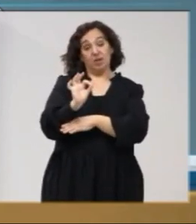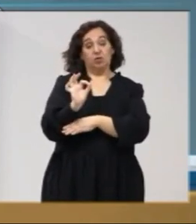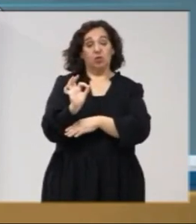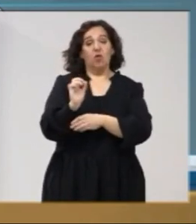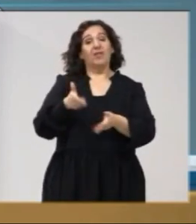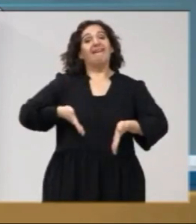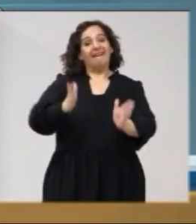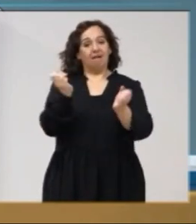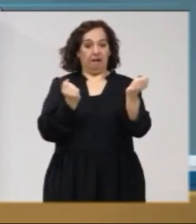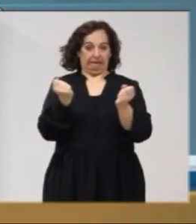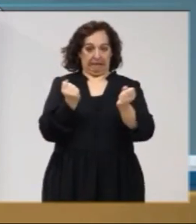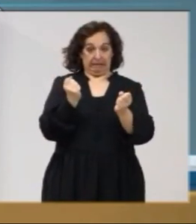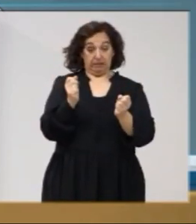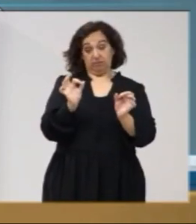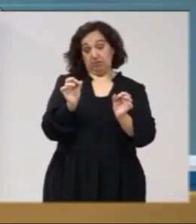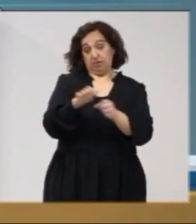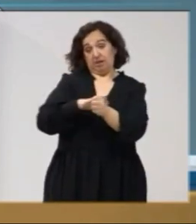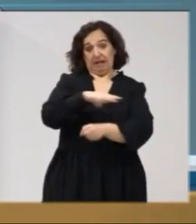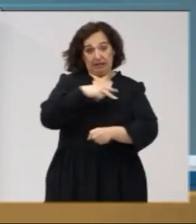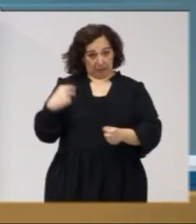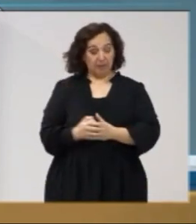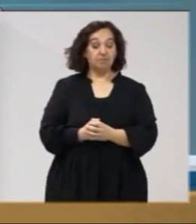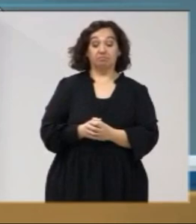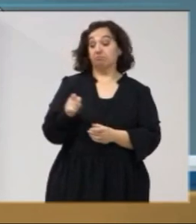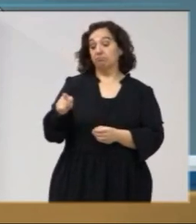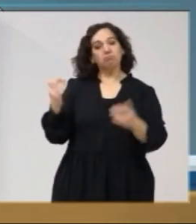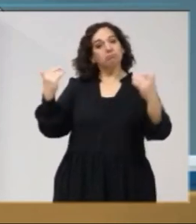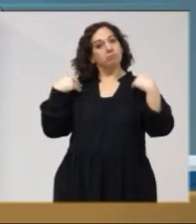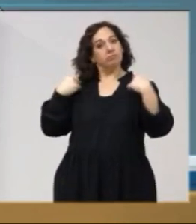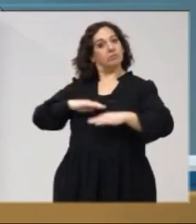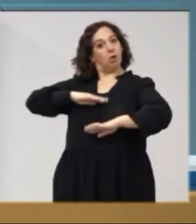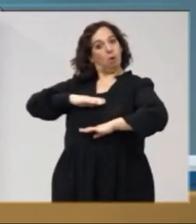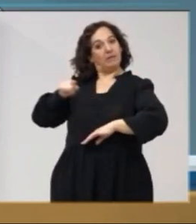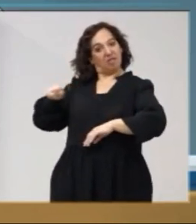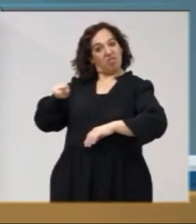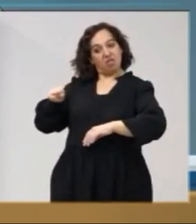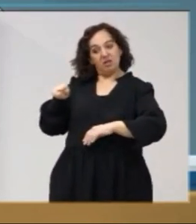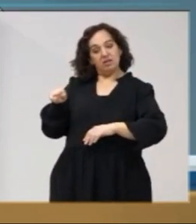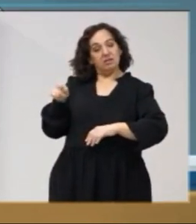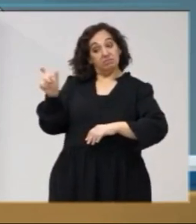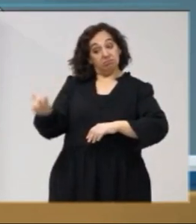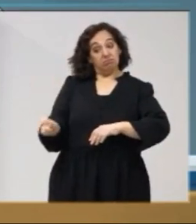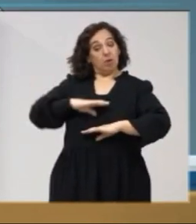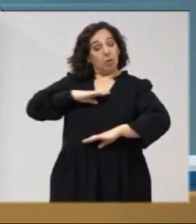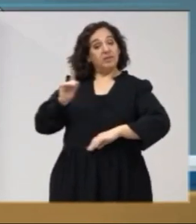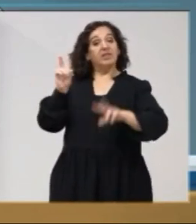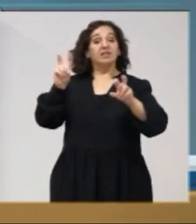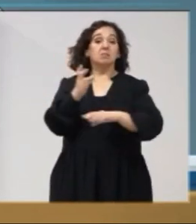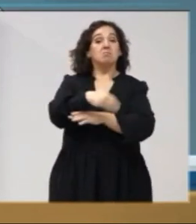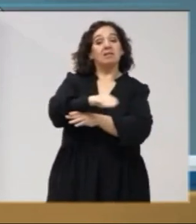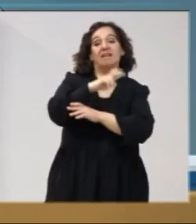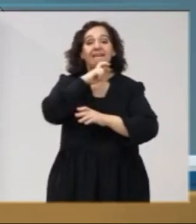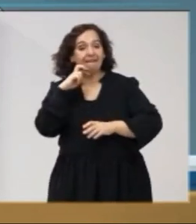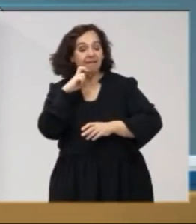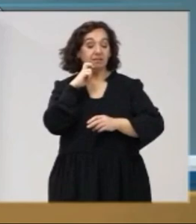las carreteras de Cantabria. Es decir, el competente en los temas de mantener las